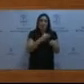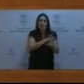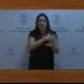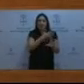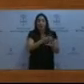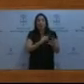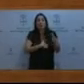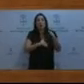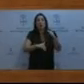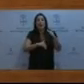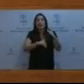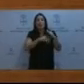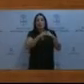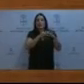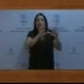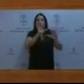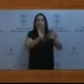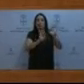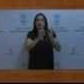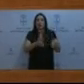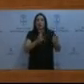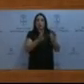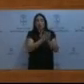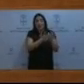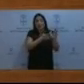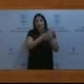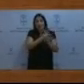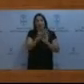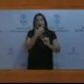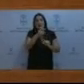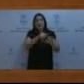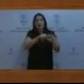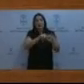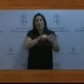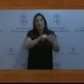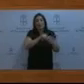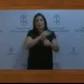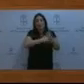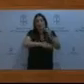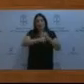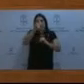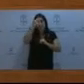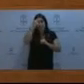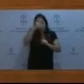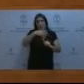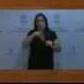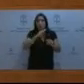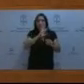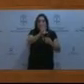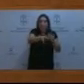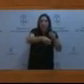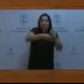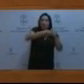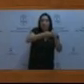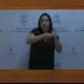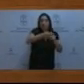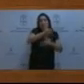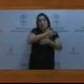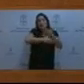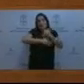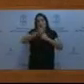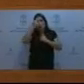total de esta. Del mismo modo, de quedar plazas de discapacidad intelectual se adicionen a las de discapacidad no